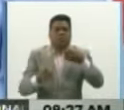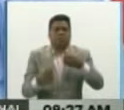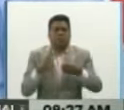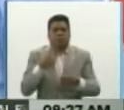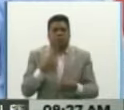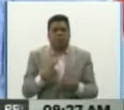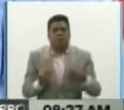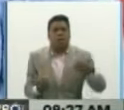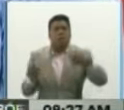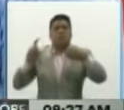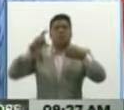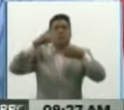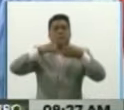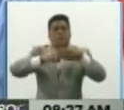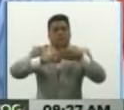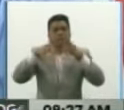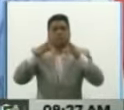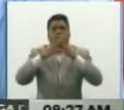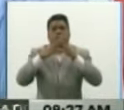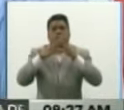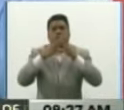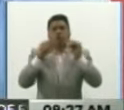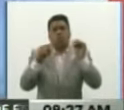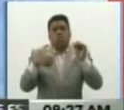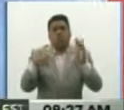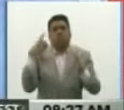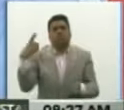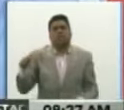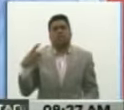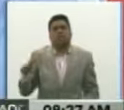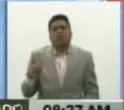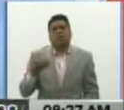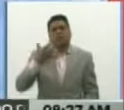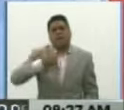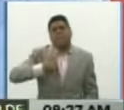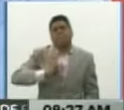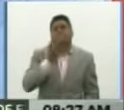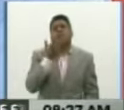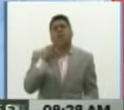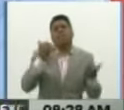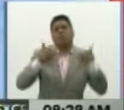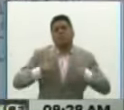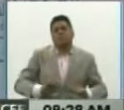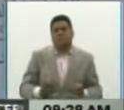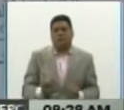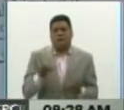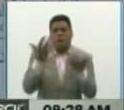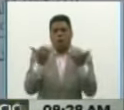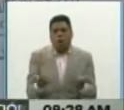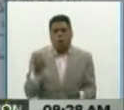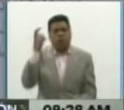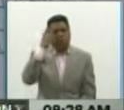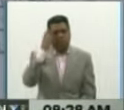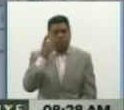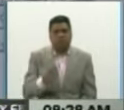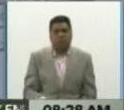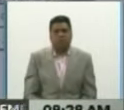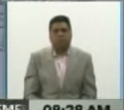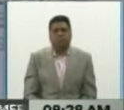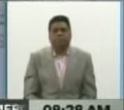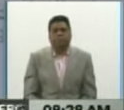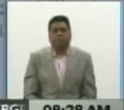mis derechos. Y Empresa Polar me está violando el derecho a que mi hija hoy en día tenga su